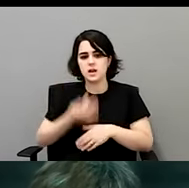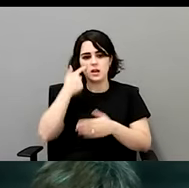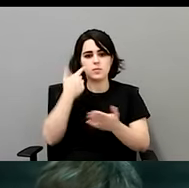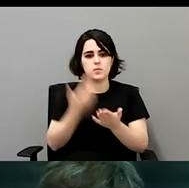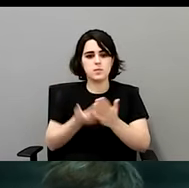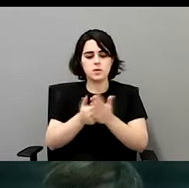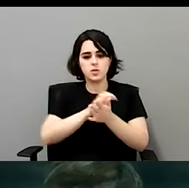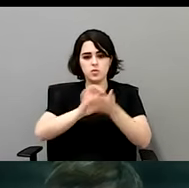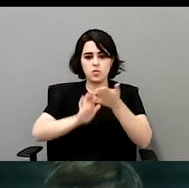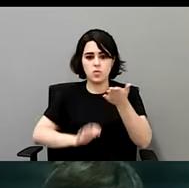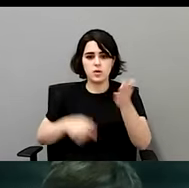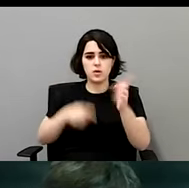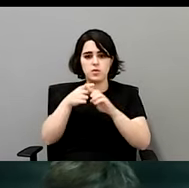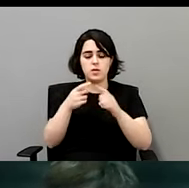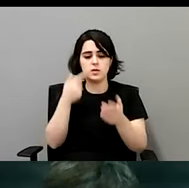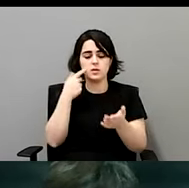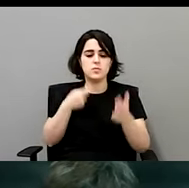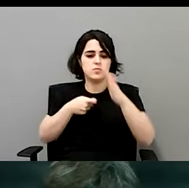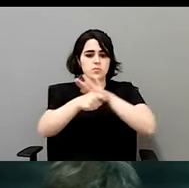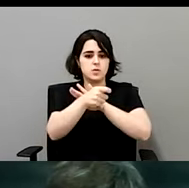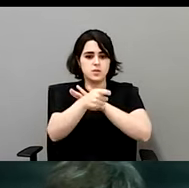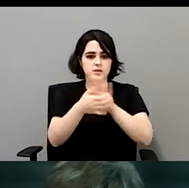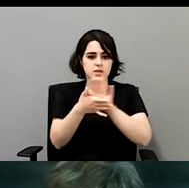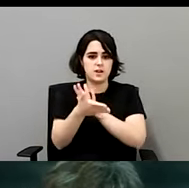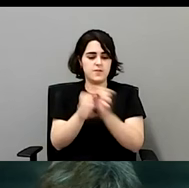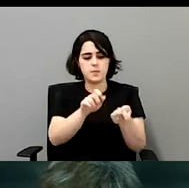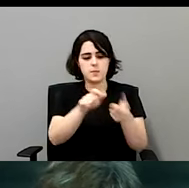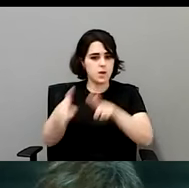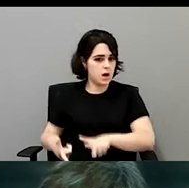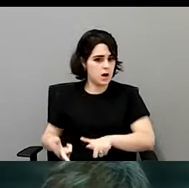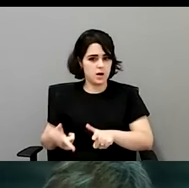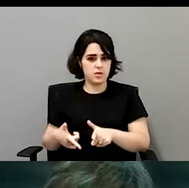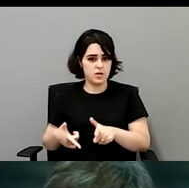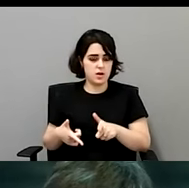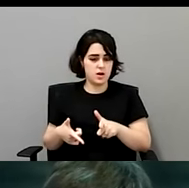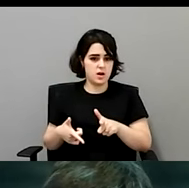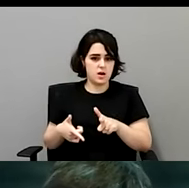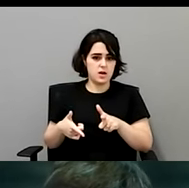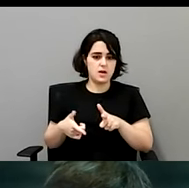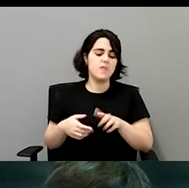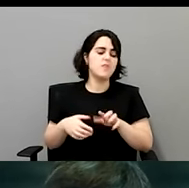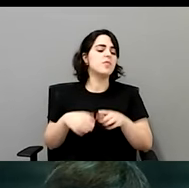prestación es similar, hay una ligera diferencia.